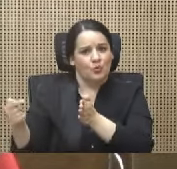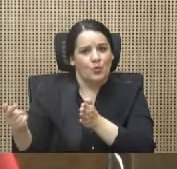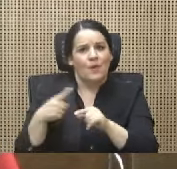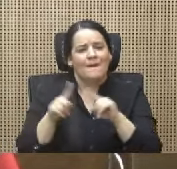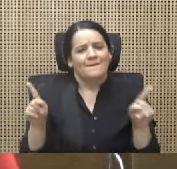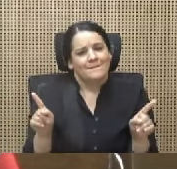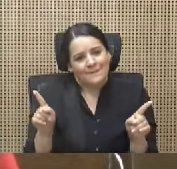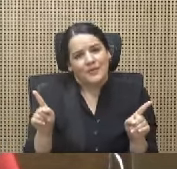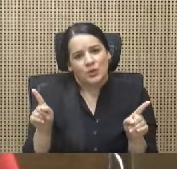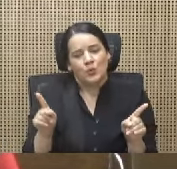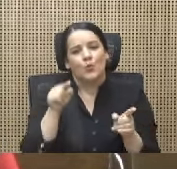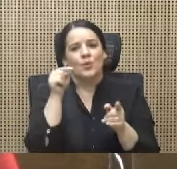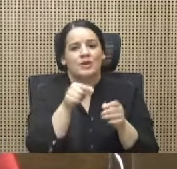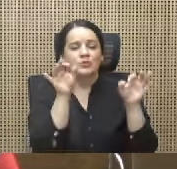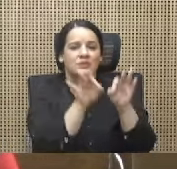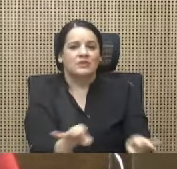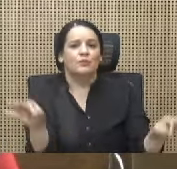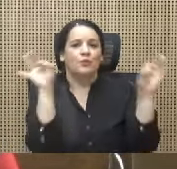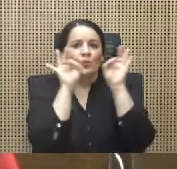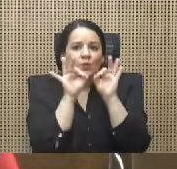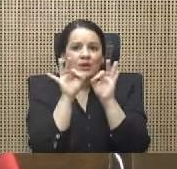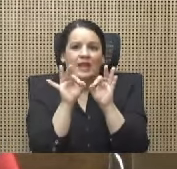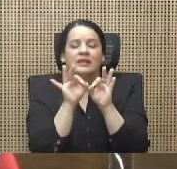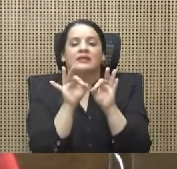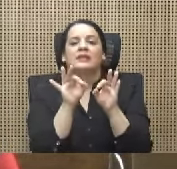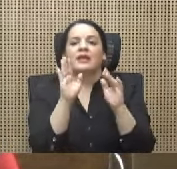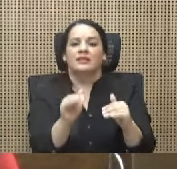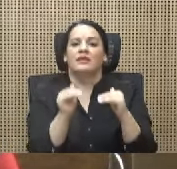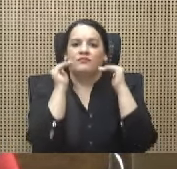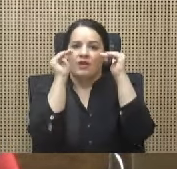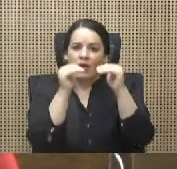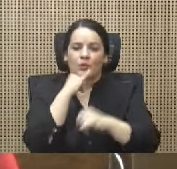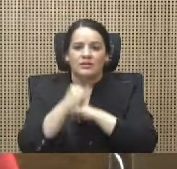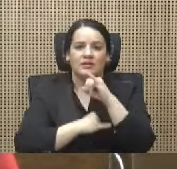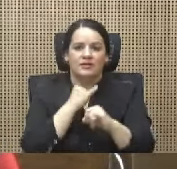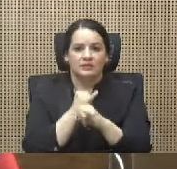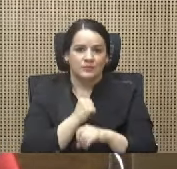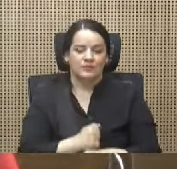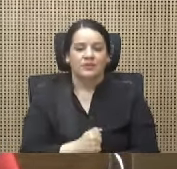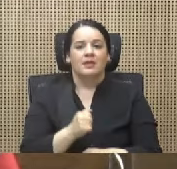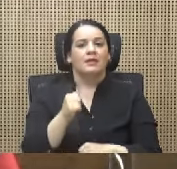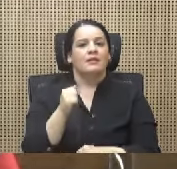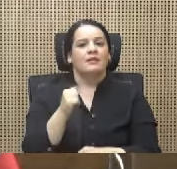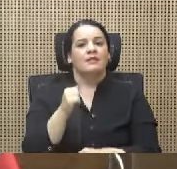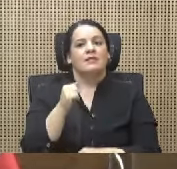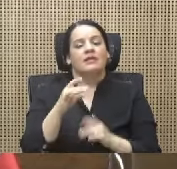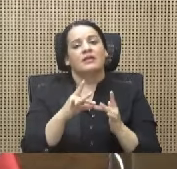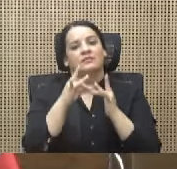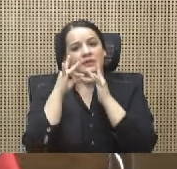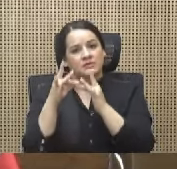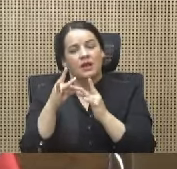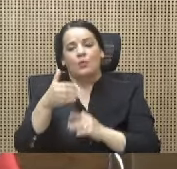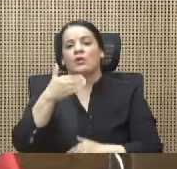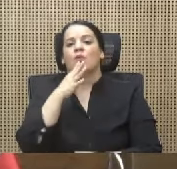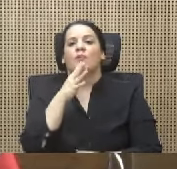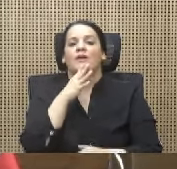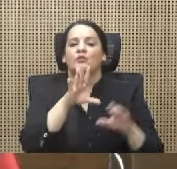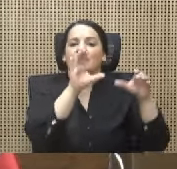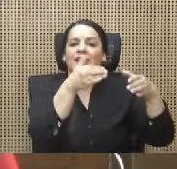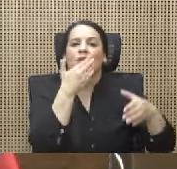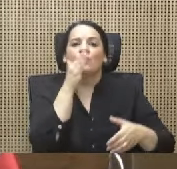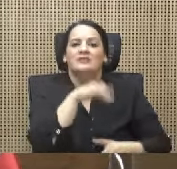Pero es importante dar ese rango de transnacionalidad, especialmente cuando estamos hablando de delincuencia